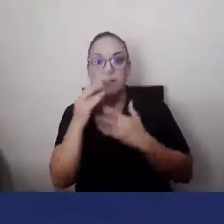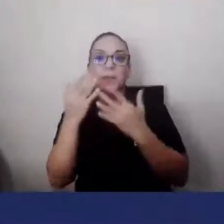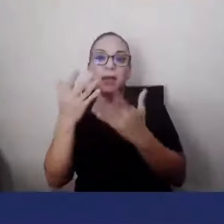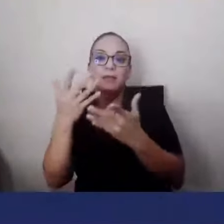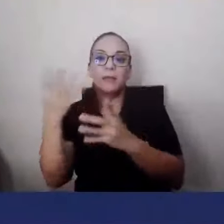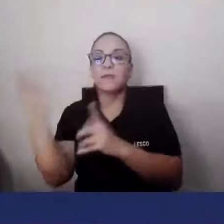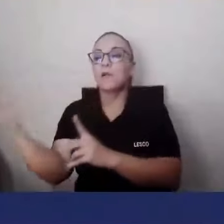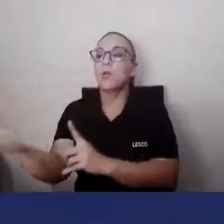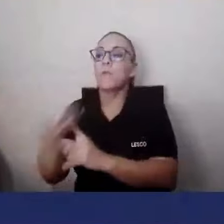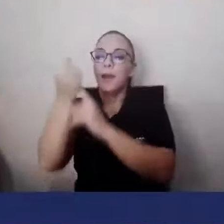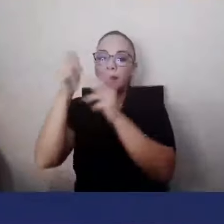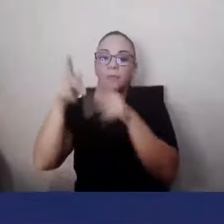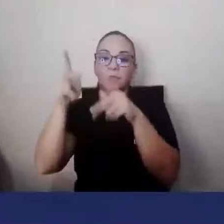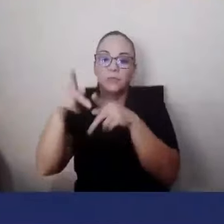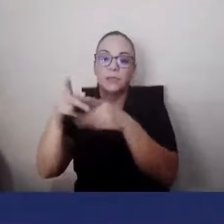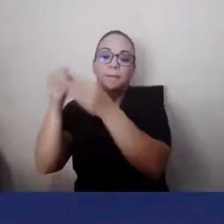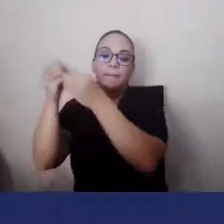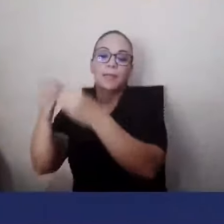sociedad.